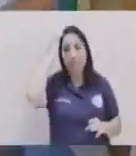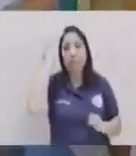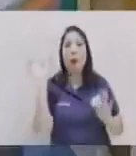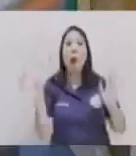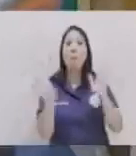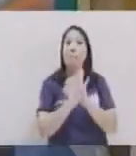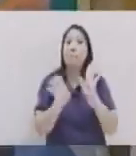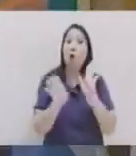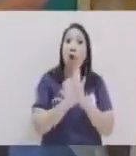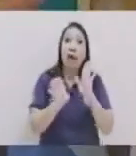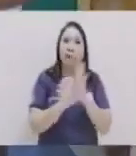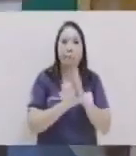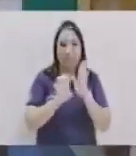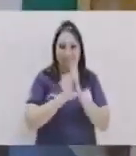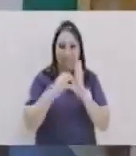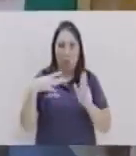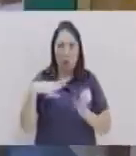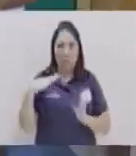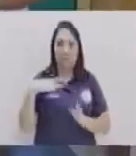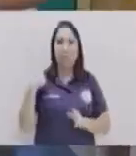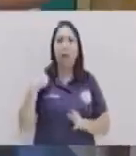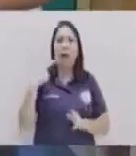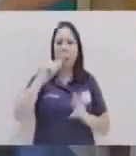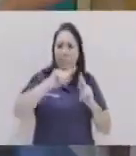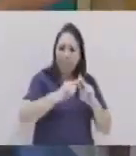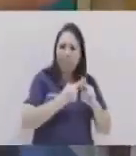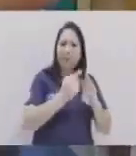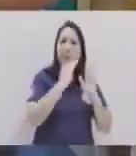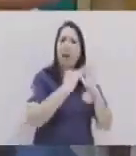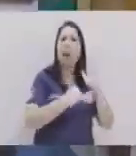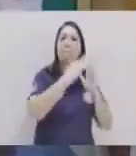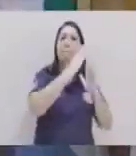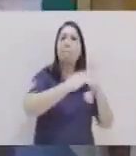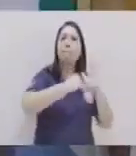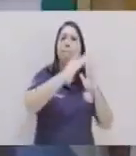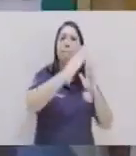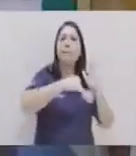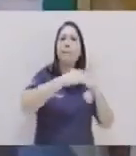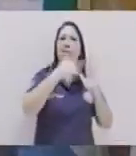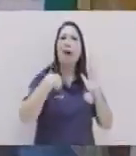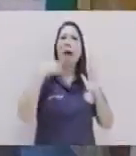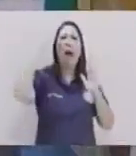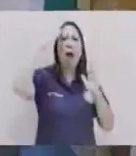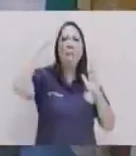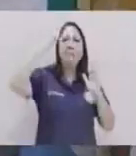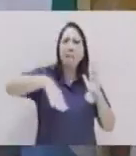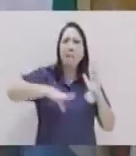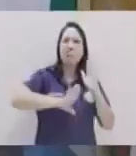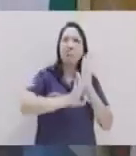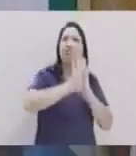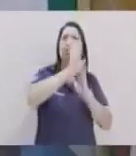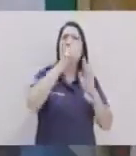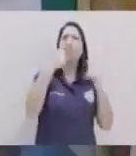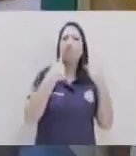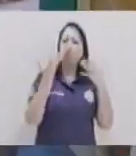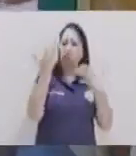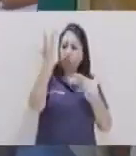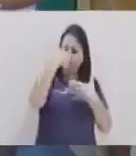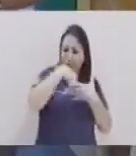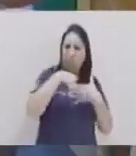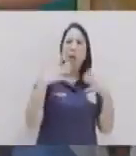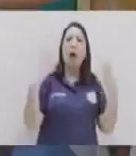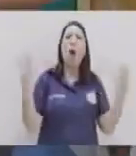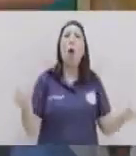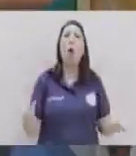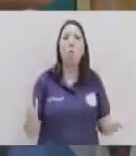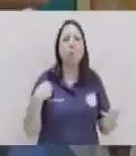uno empieza a pintar y empieza a tener ese contacto directo con el arte, ¿qué habilidades empieza a desarrollar uno, suponiendo que, por ejemplo, tal vez